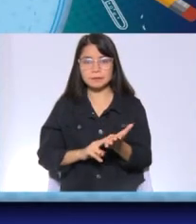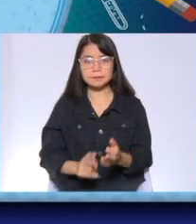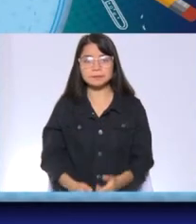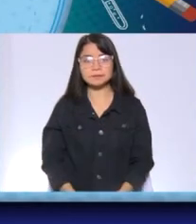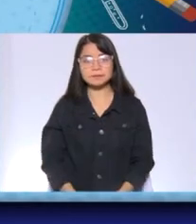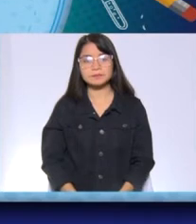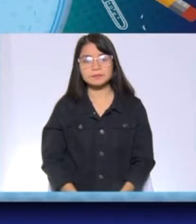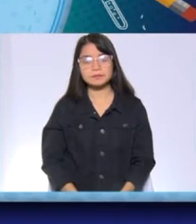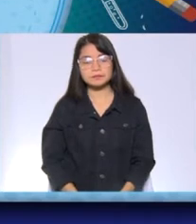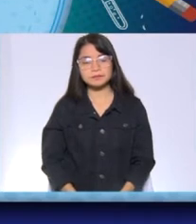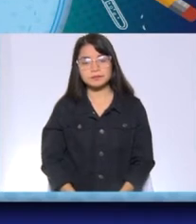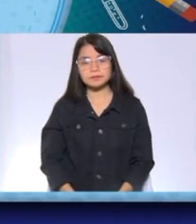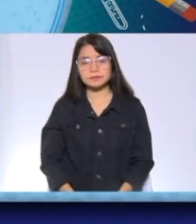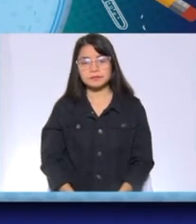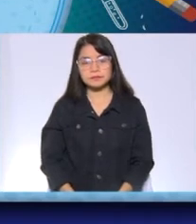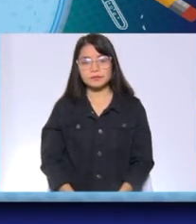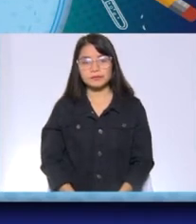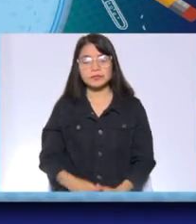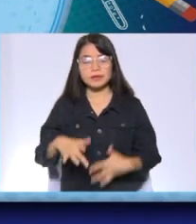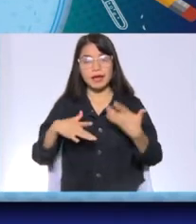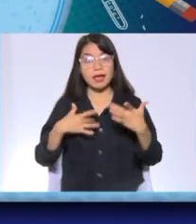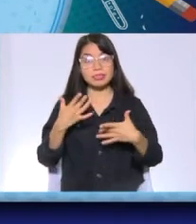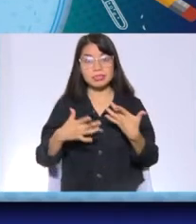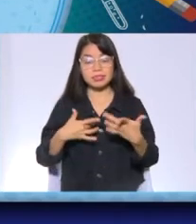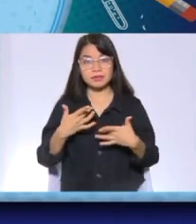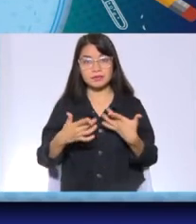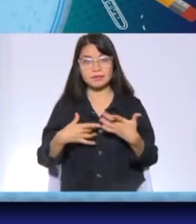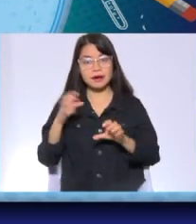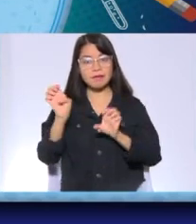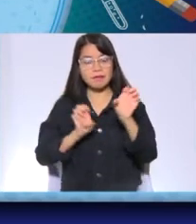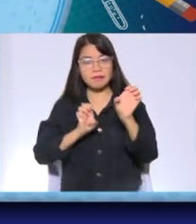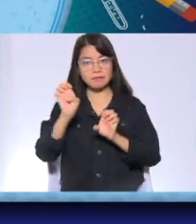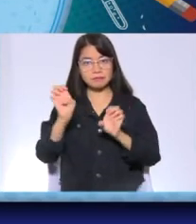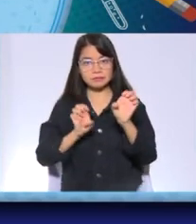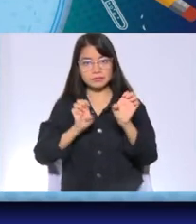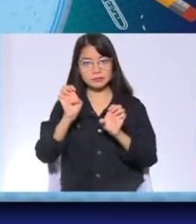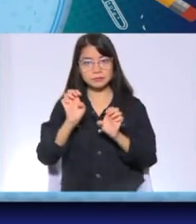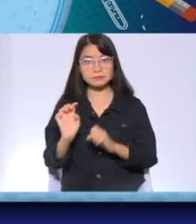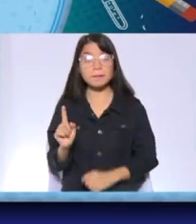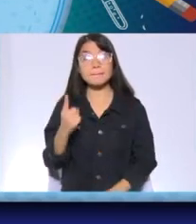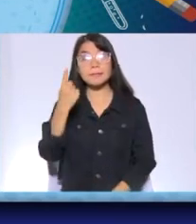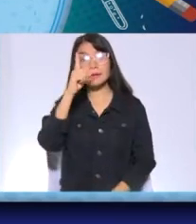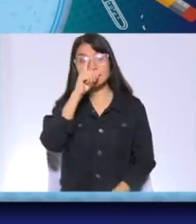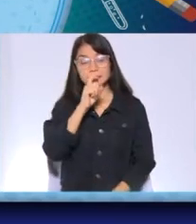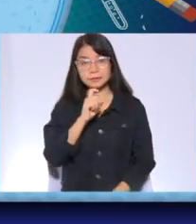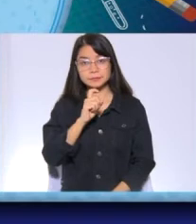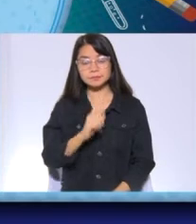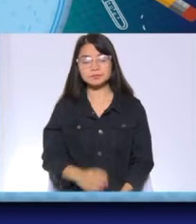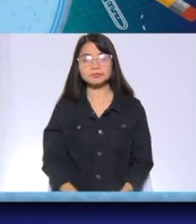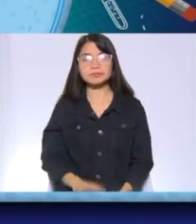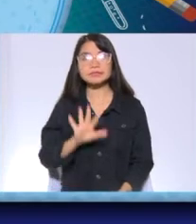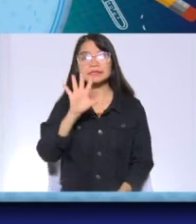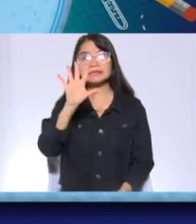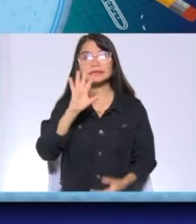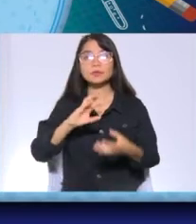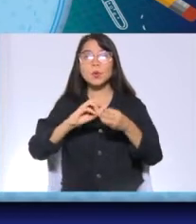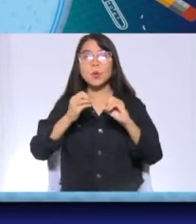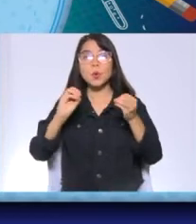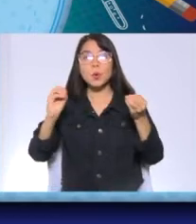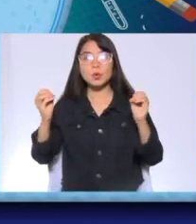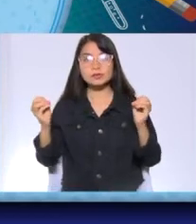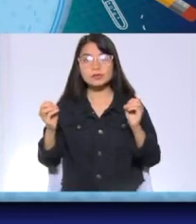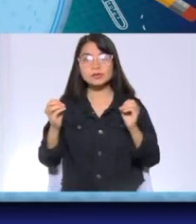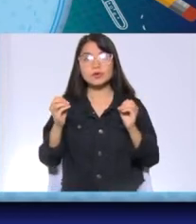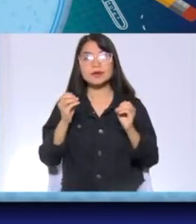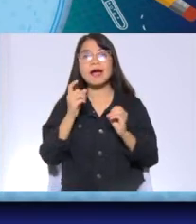Muy bien, ¿qué actividades evaluativas vamos a tener en esta oportunidad? Para primer año debemos escribir cinco oraciones que contengan